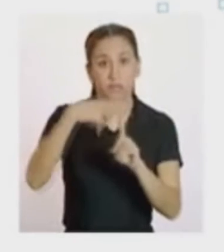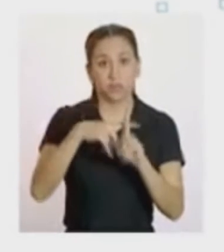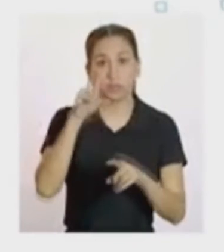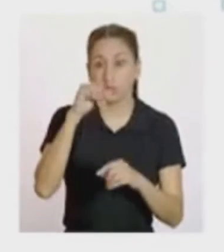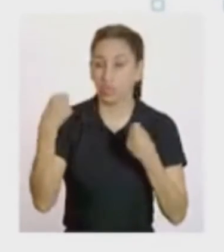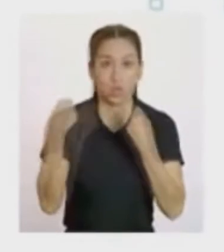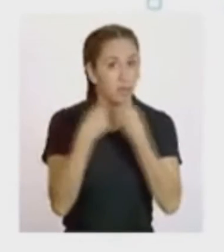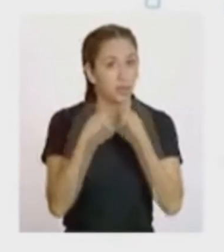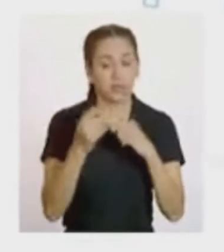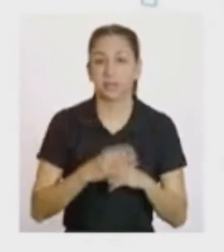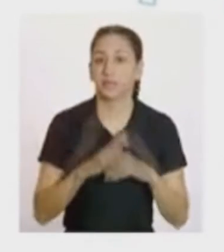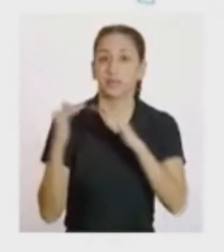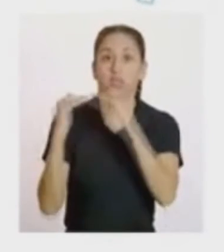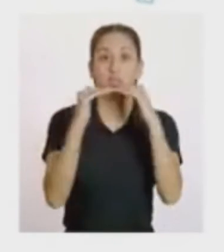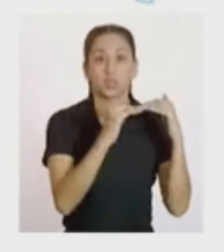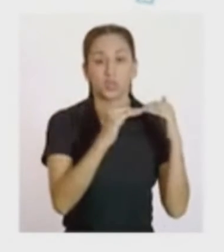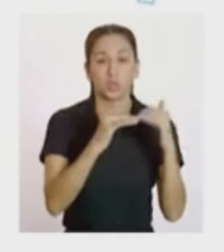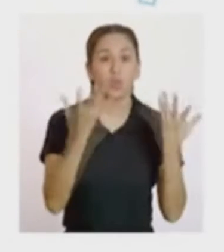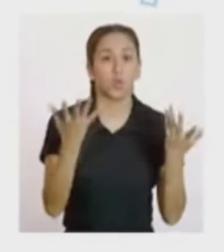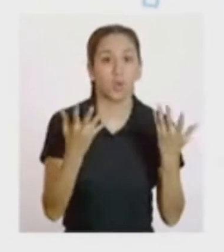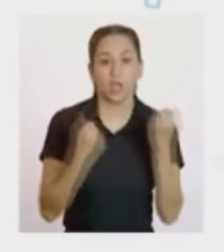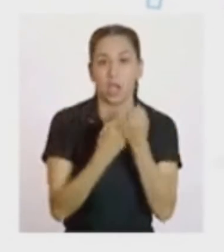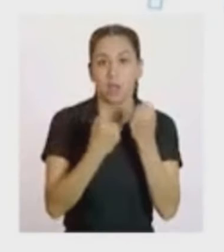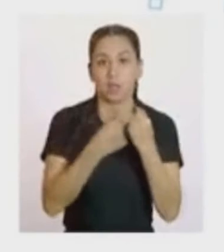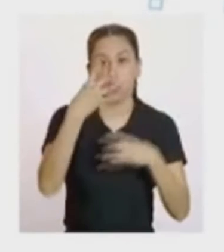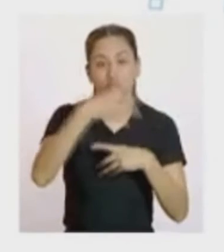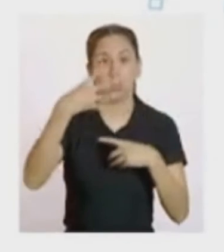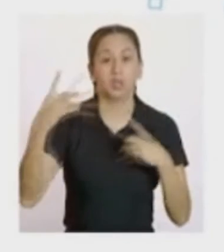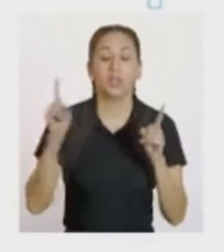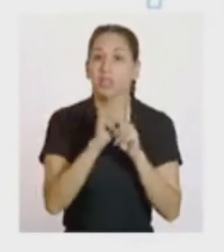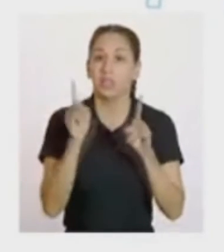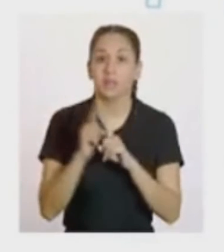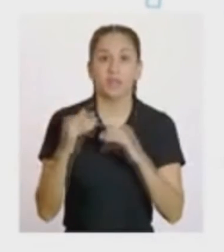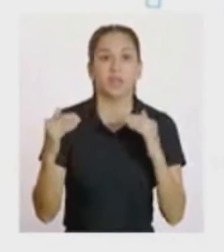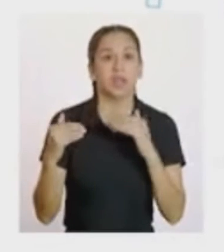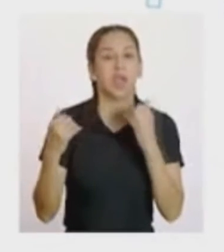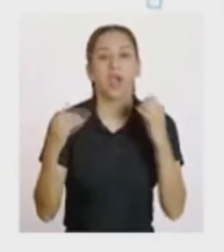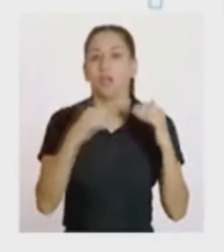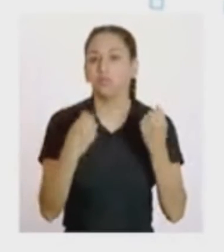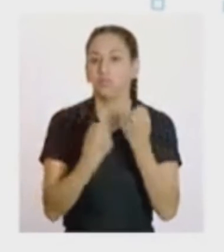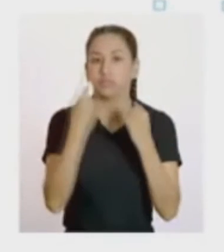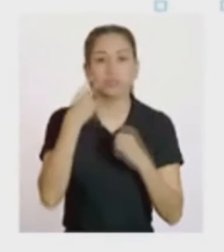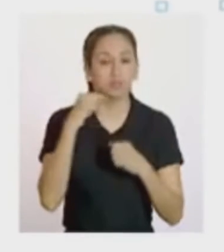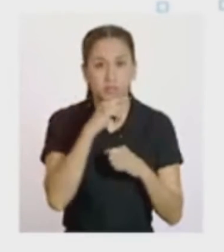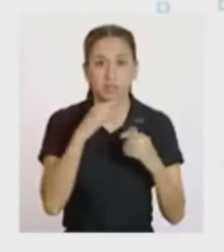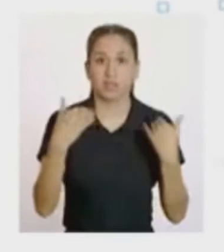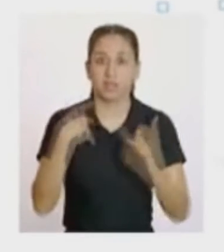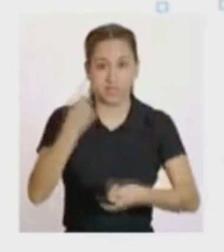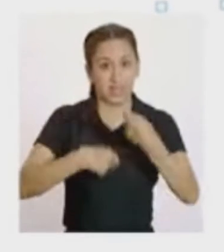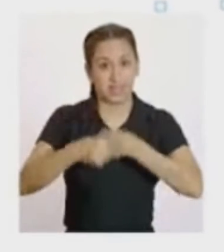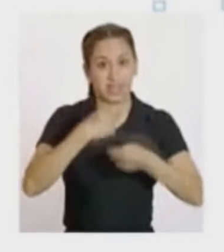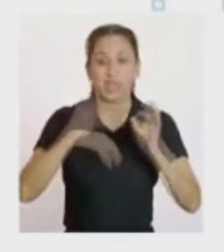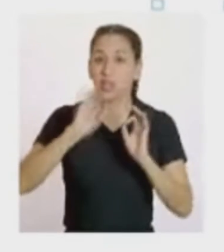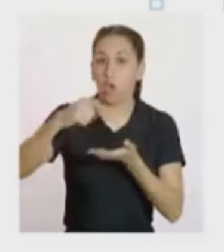no violentas. Igualdad de género, cooperación y protección de los derechos. Tiene kioscos